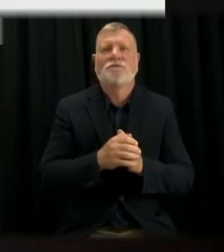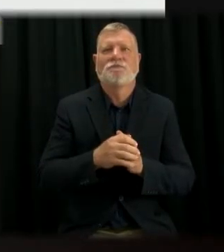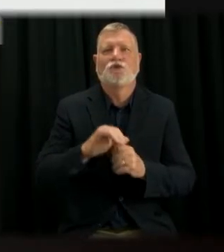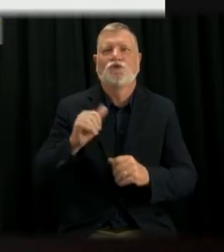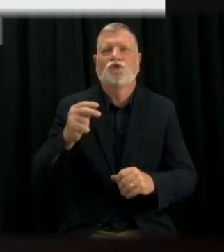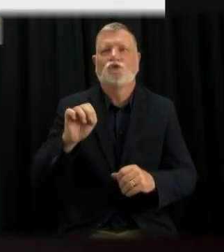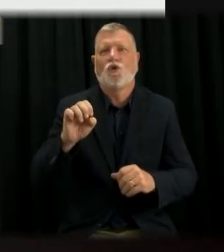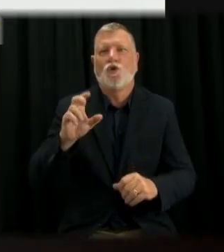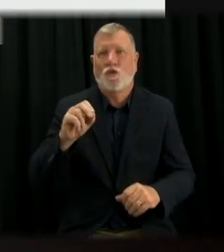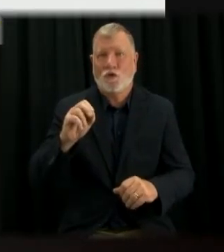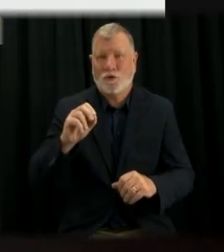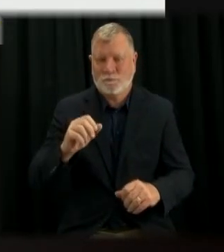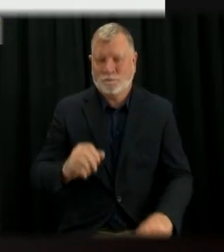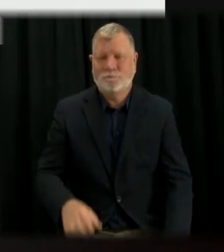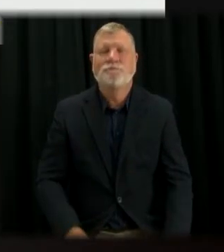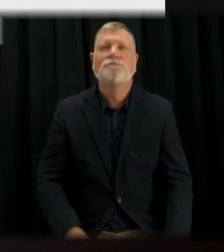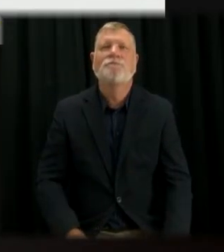sea